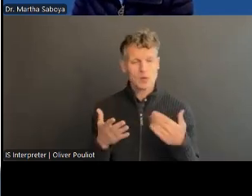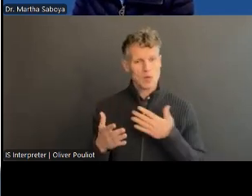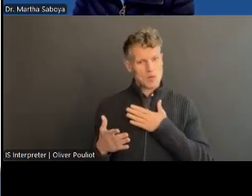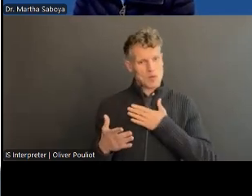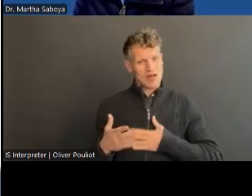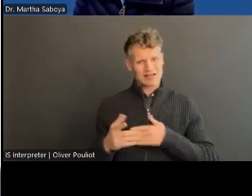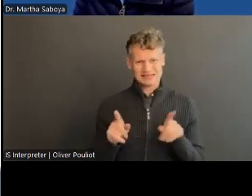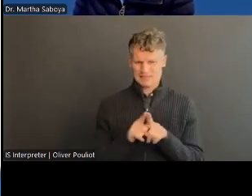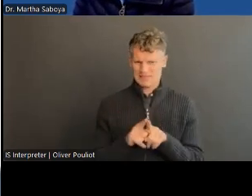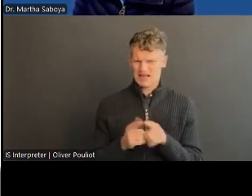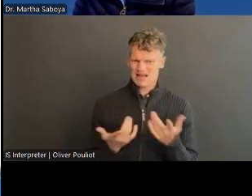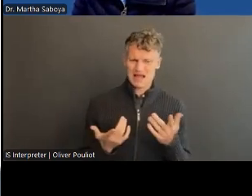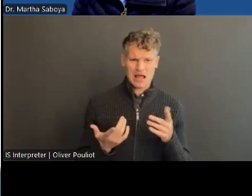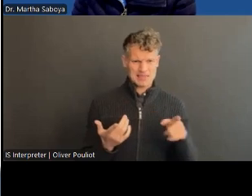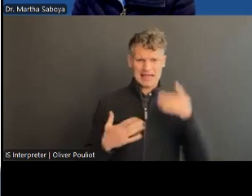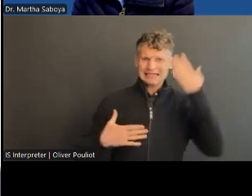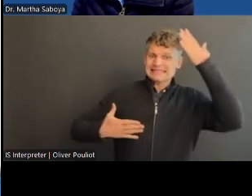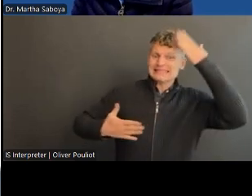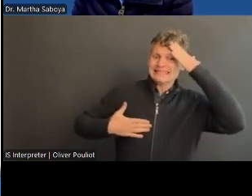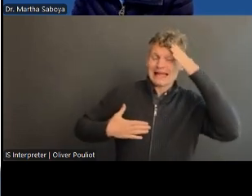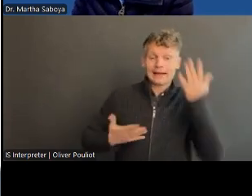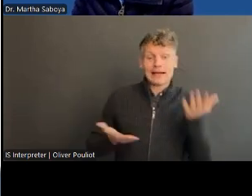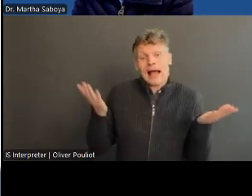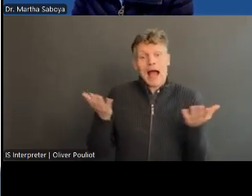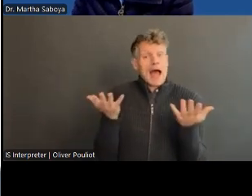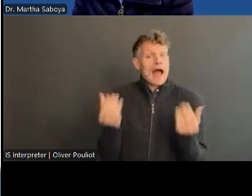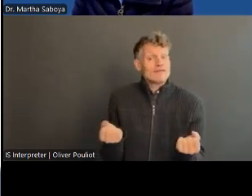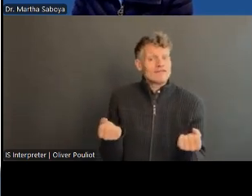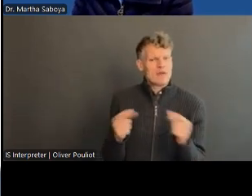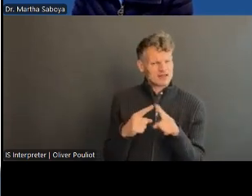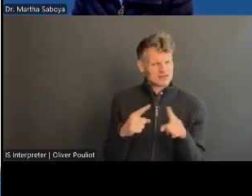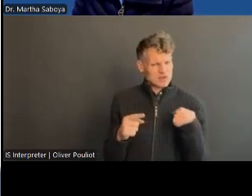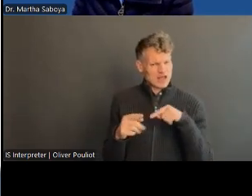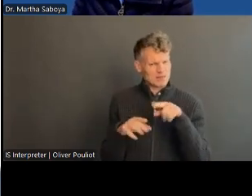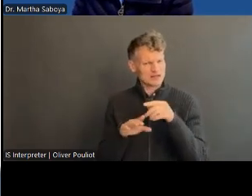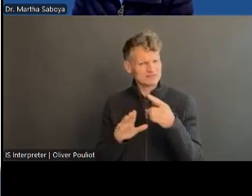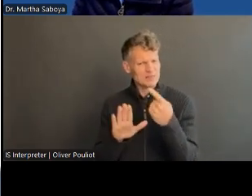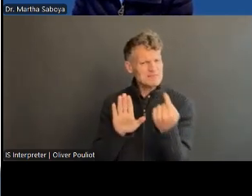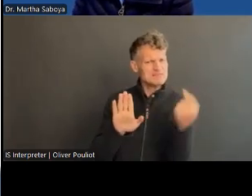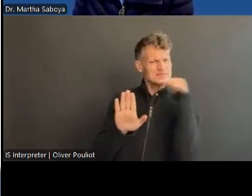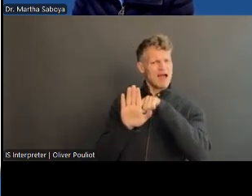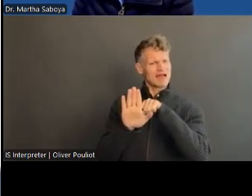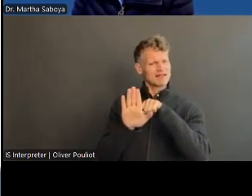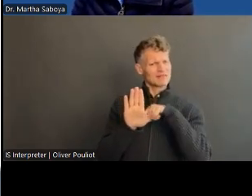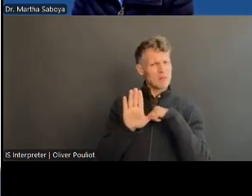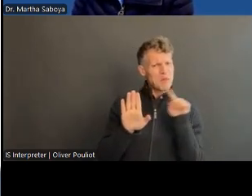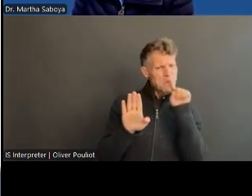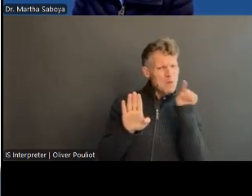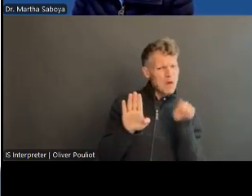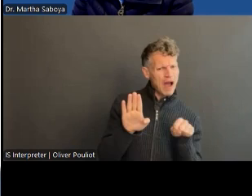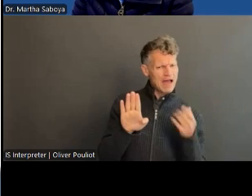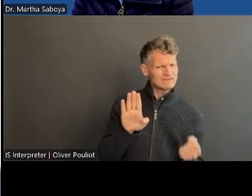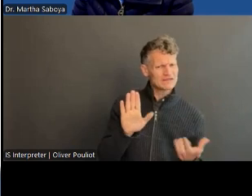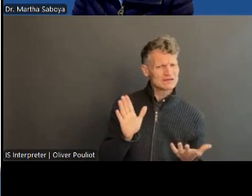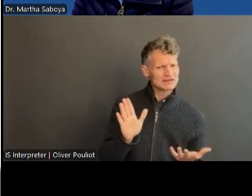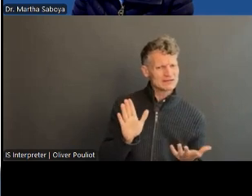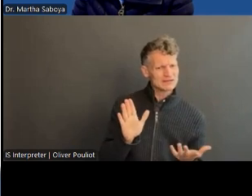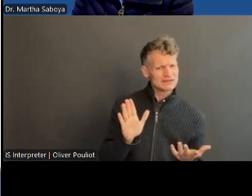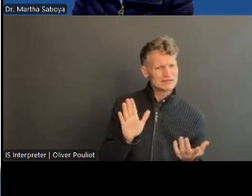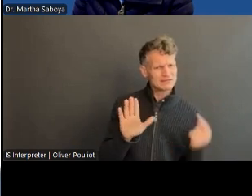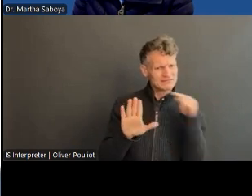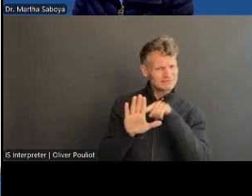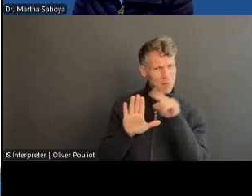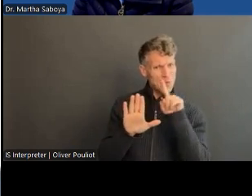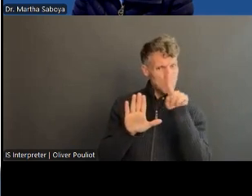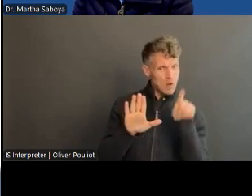en la causa raíz. No se trata solo para poder instrumentar la intervención médica, no,